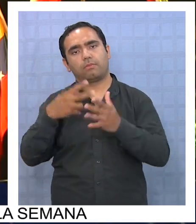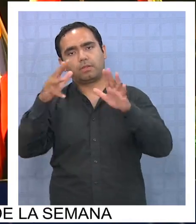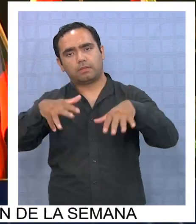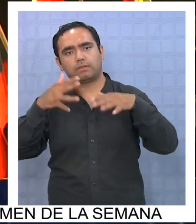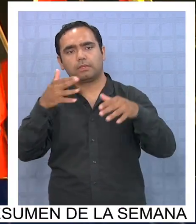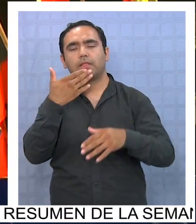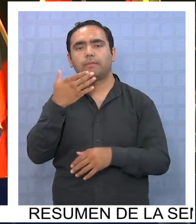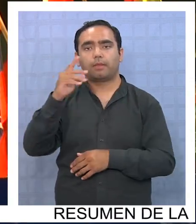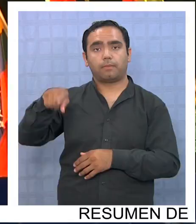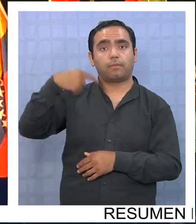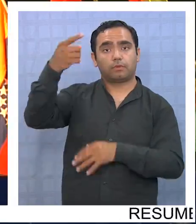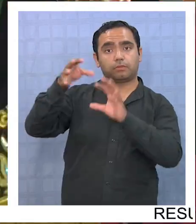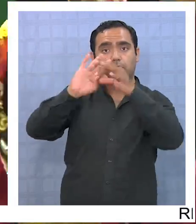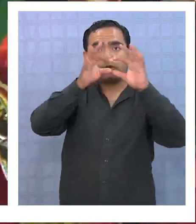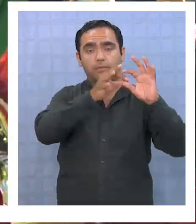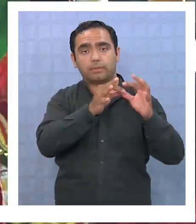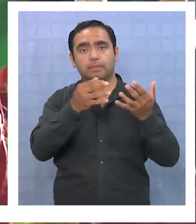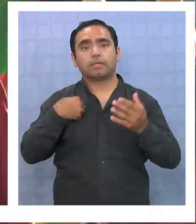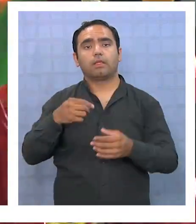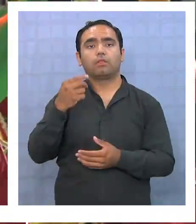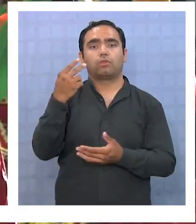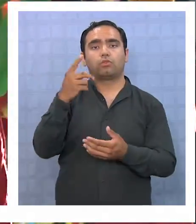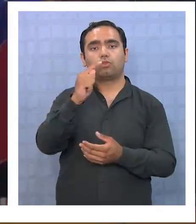Olimpiadas de Tokio 2020.